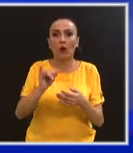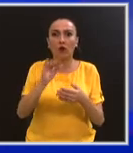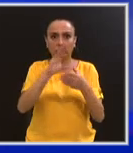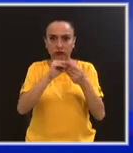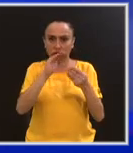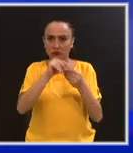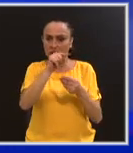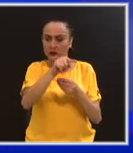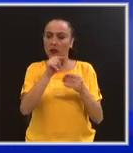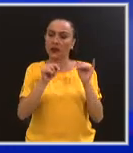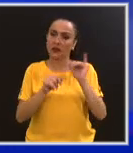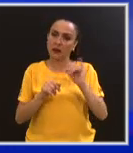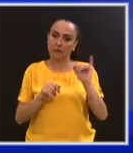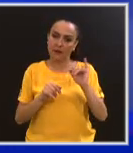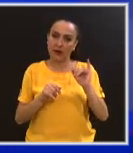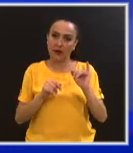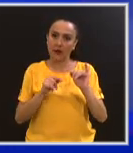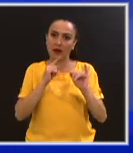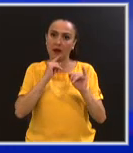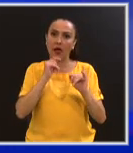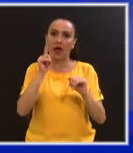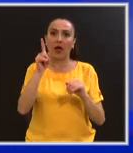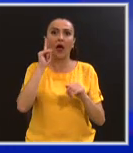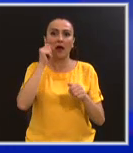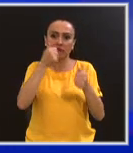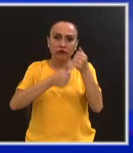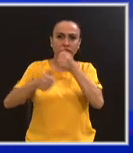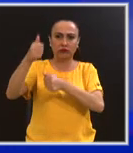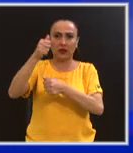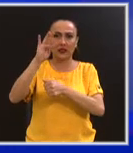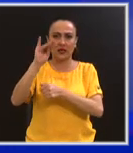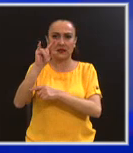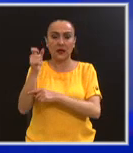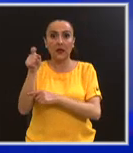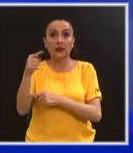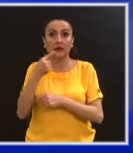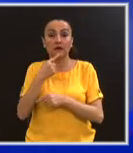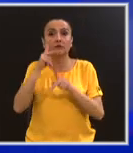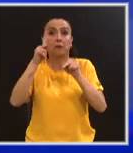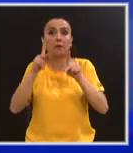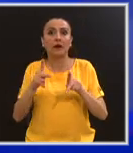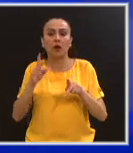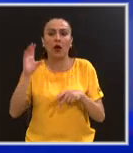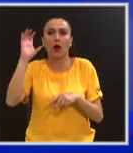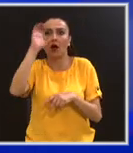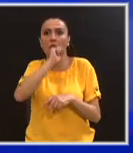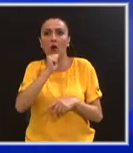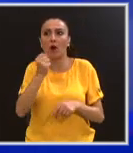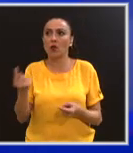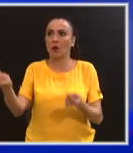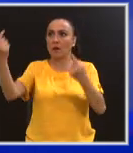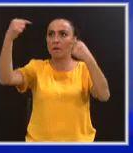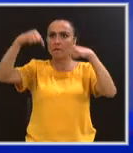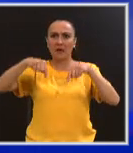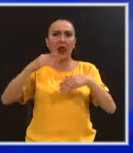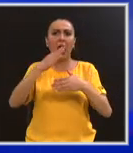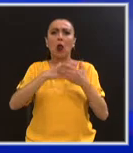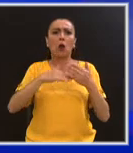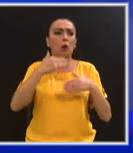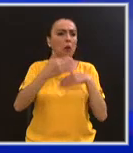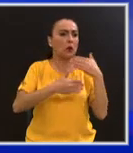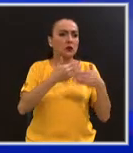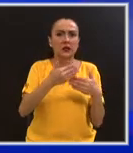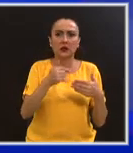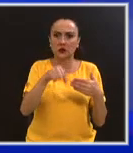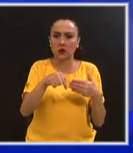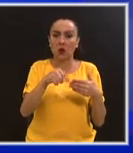comentaba también la oficial mayor del tribunal supremo de elecciones las personas se percatan cuando vienen aquí a hacer algún trámite o